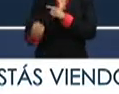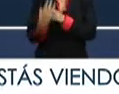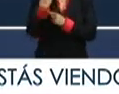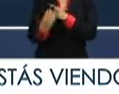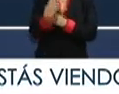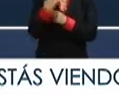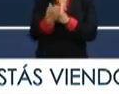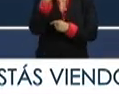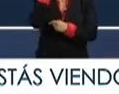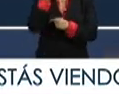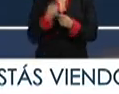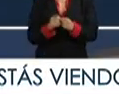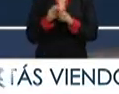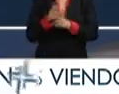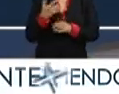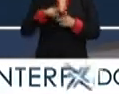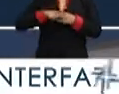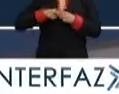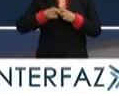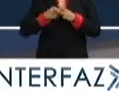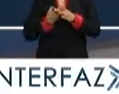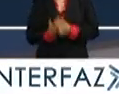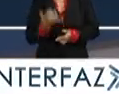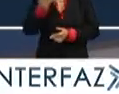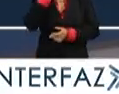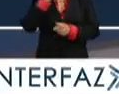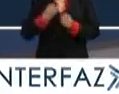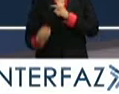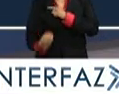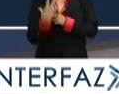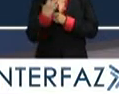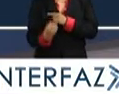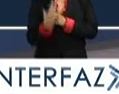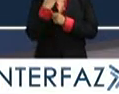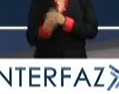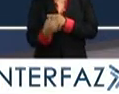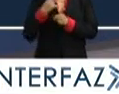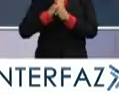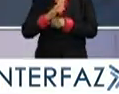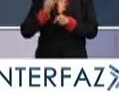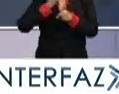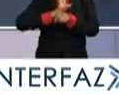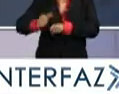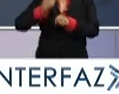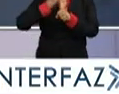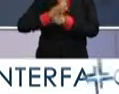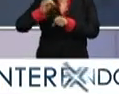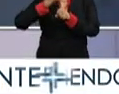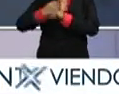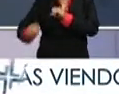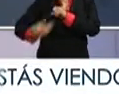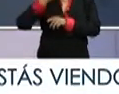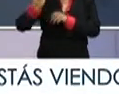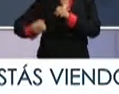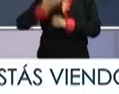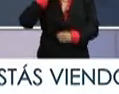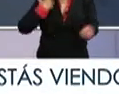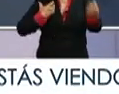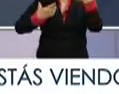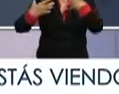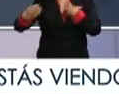nosotros. Desde que abrimos el teléfono, nos están llegando portales de información. Nos bombardean,